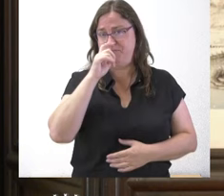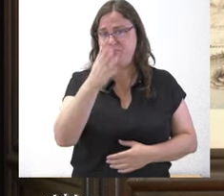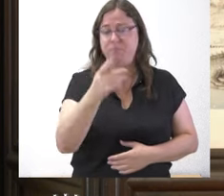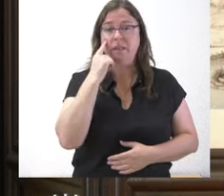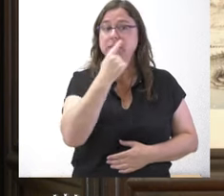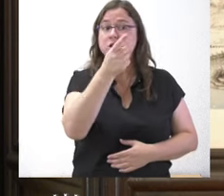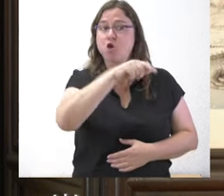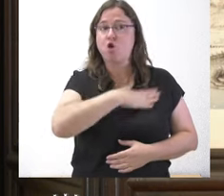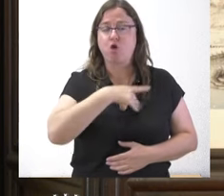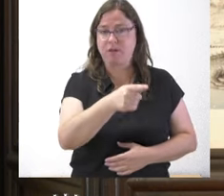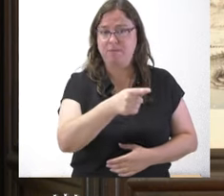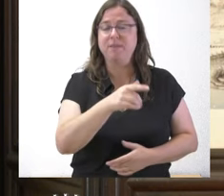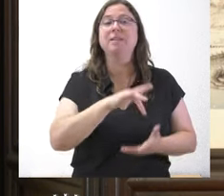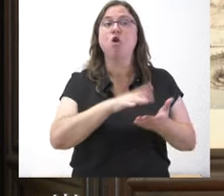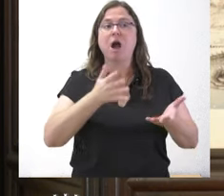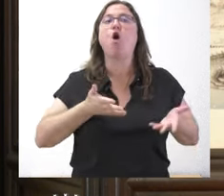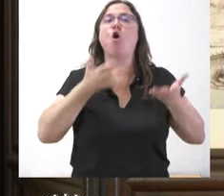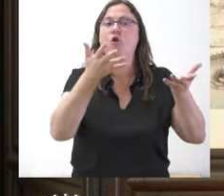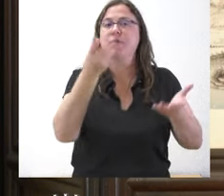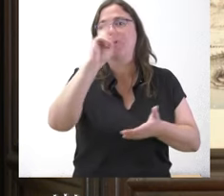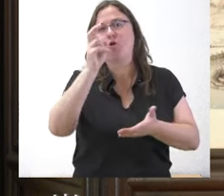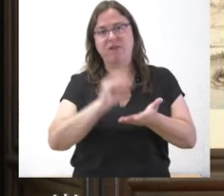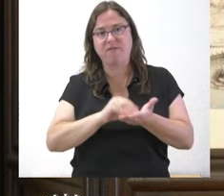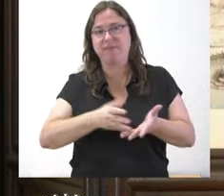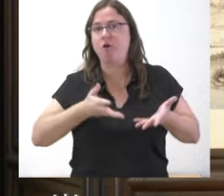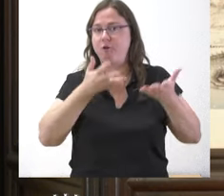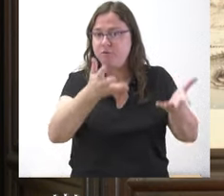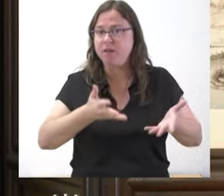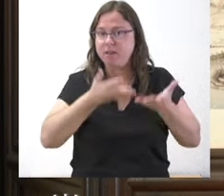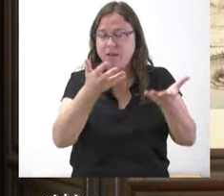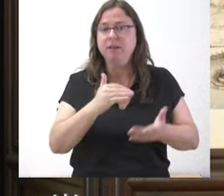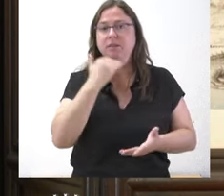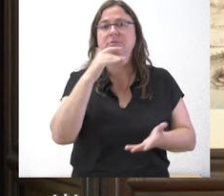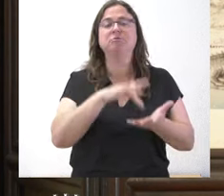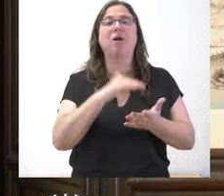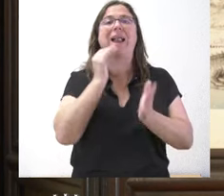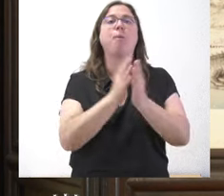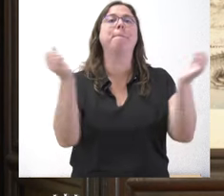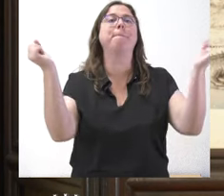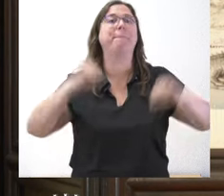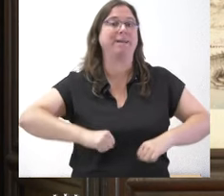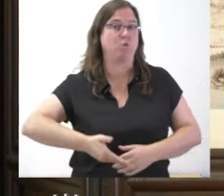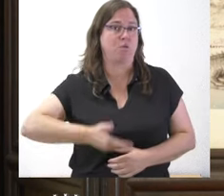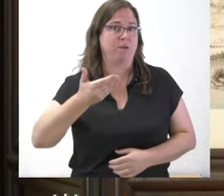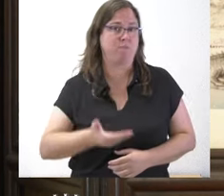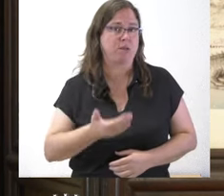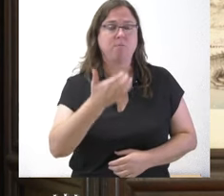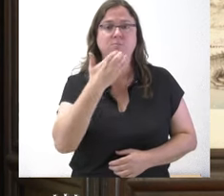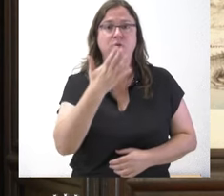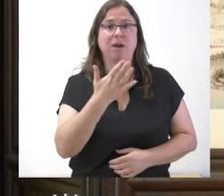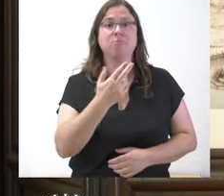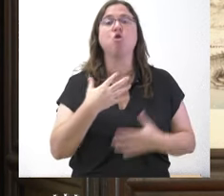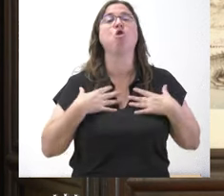quisieron les he ofrecido en otras ocasiones la posibilidad de llevar a a pactos tan importantes como la